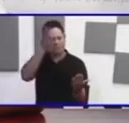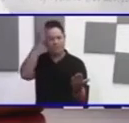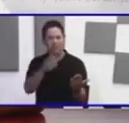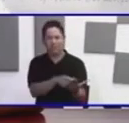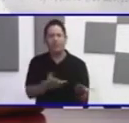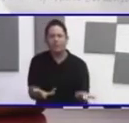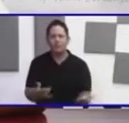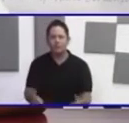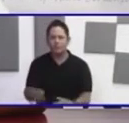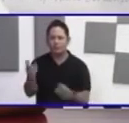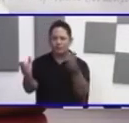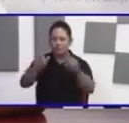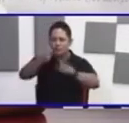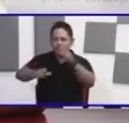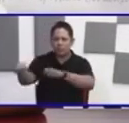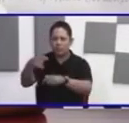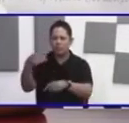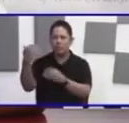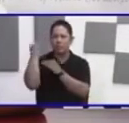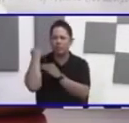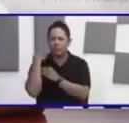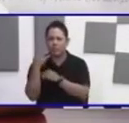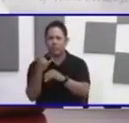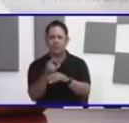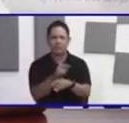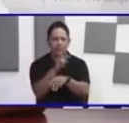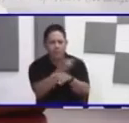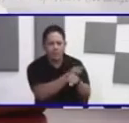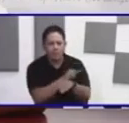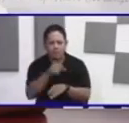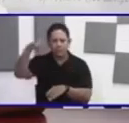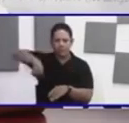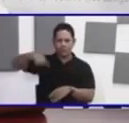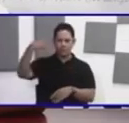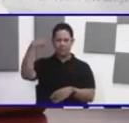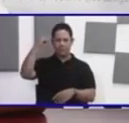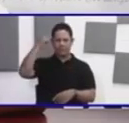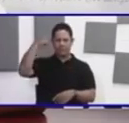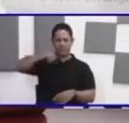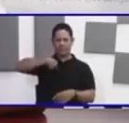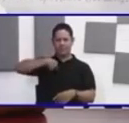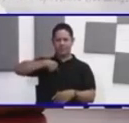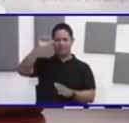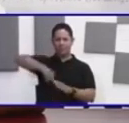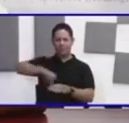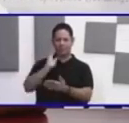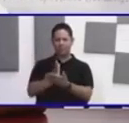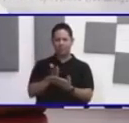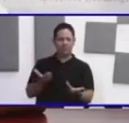que representan los intereses de la comunidad que hoy ven en el gobernador que todo lo que hace está mal? ¿Dónde